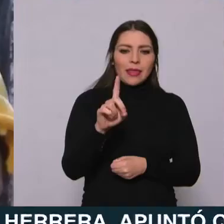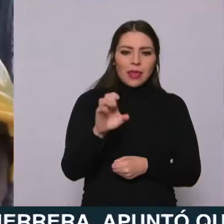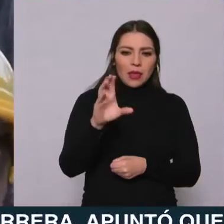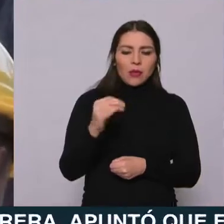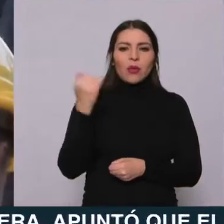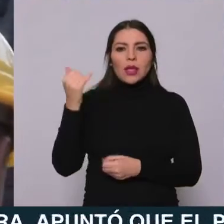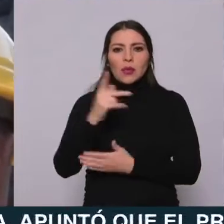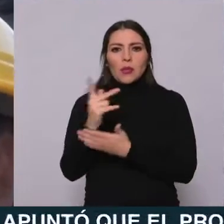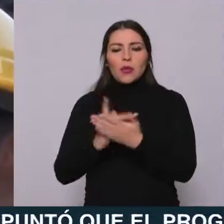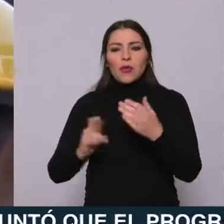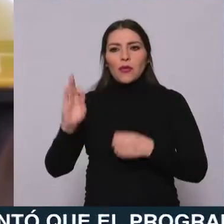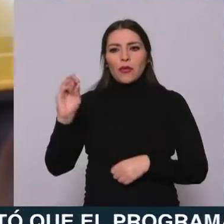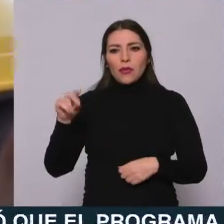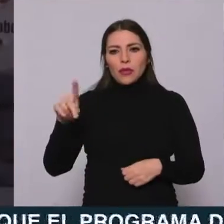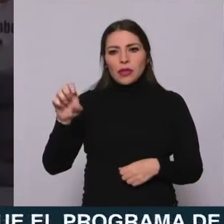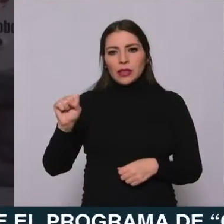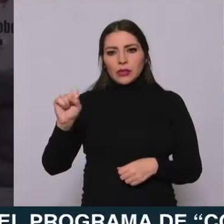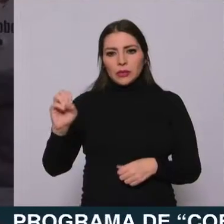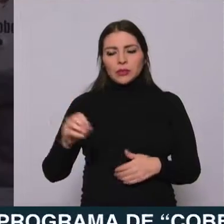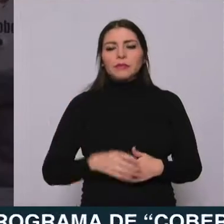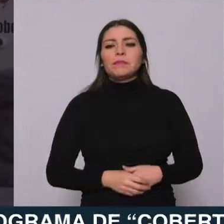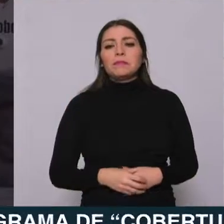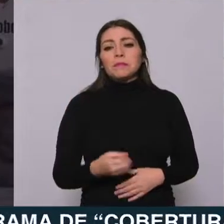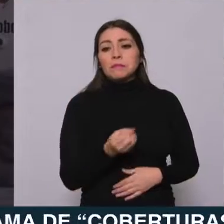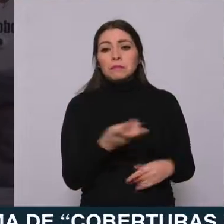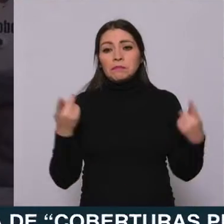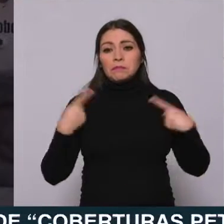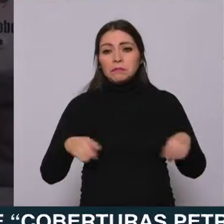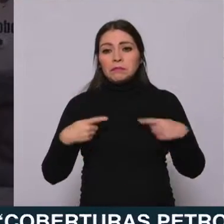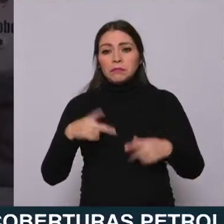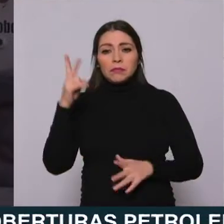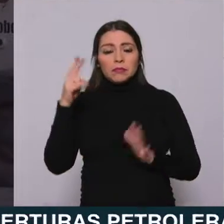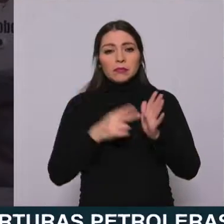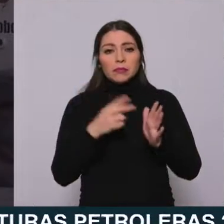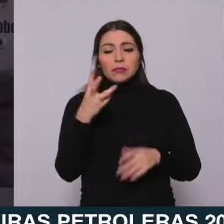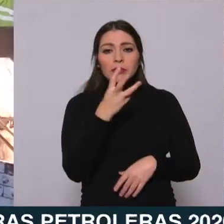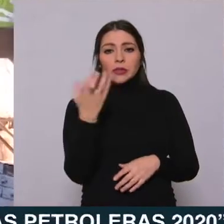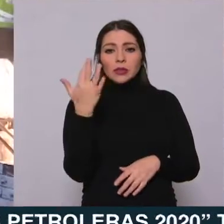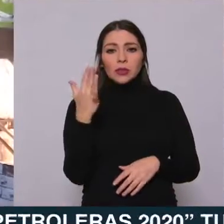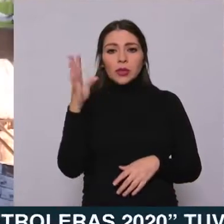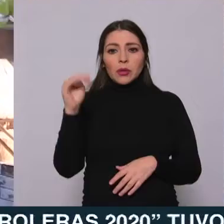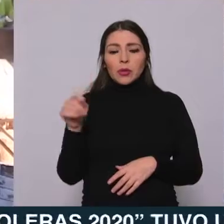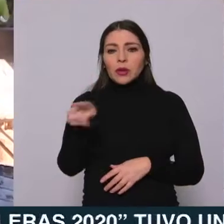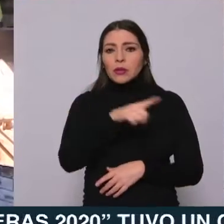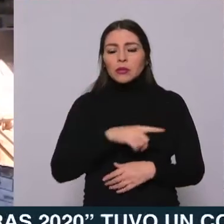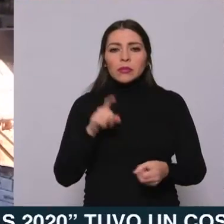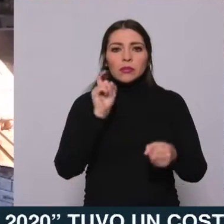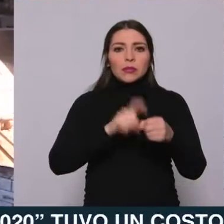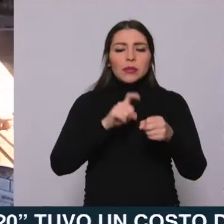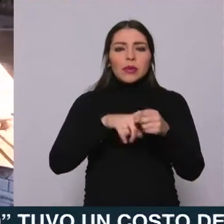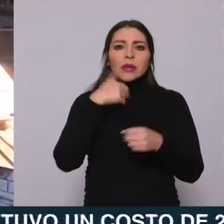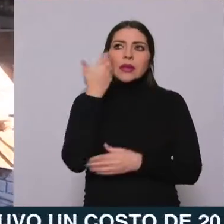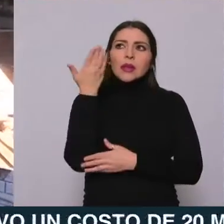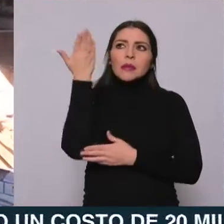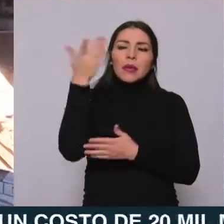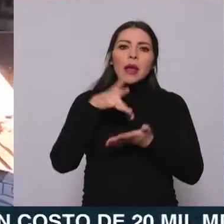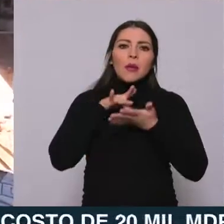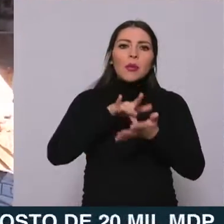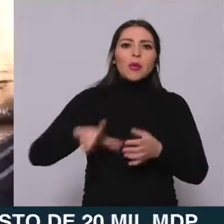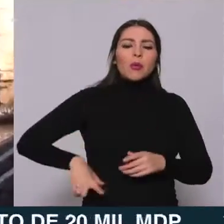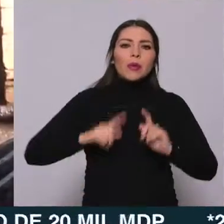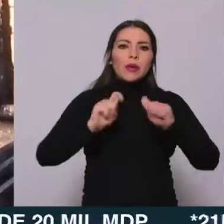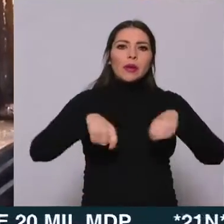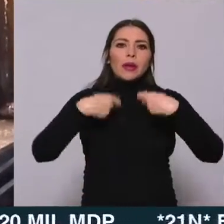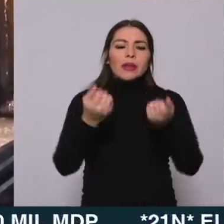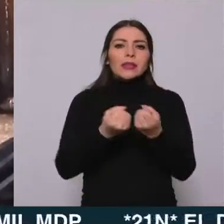que 2.359 personas se han registrado para recibir el seguro de desempleo. La jefa de gobierno resaltó que mientras los trabajos